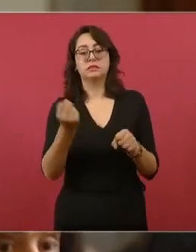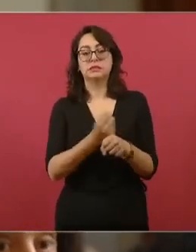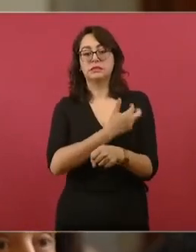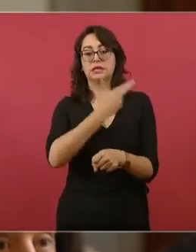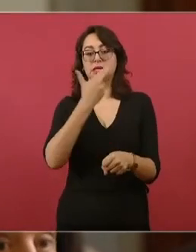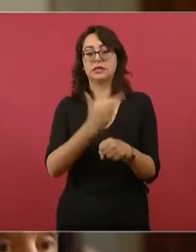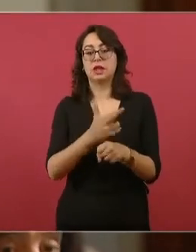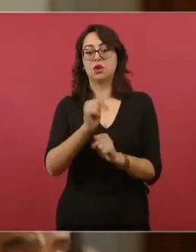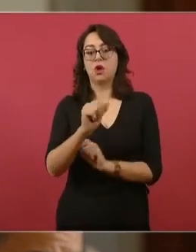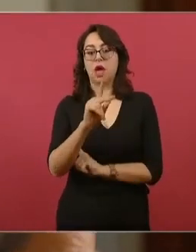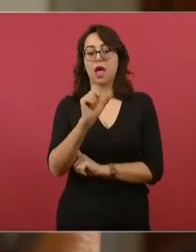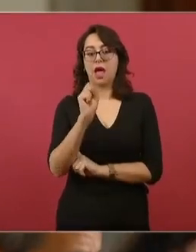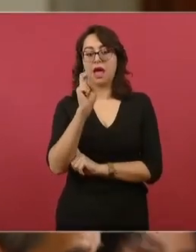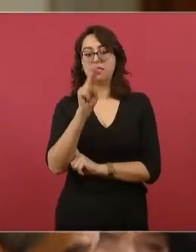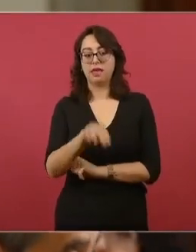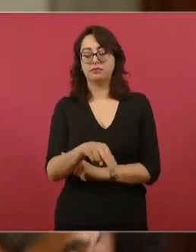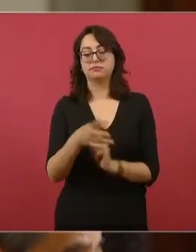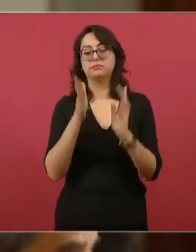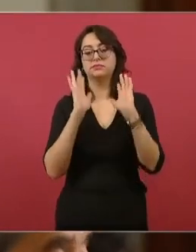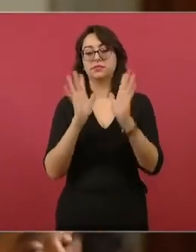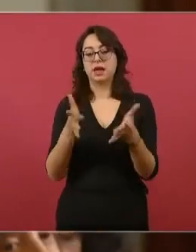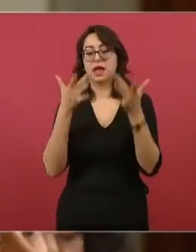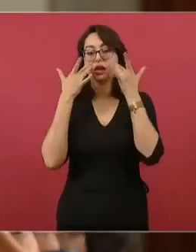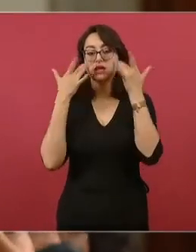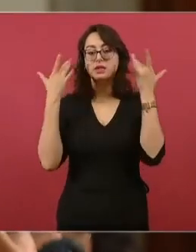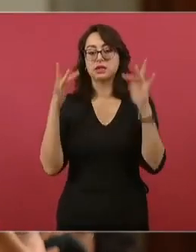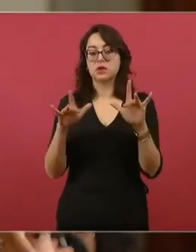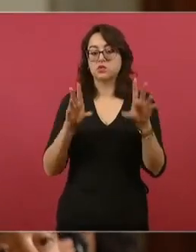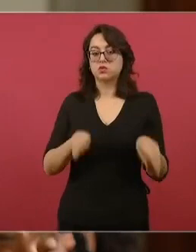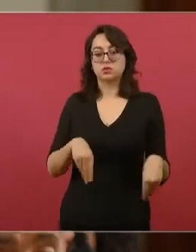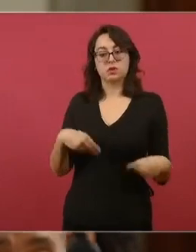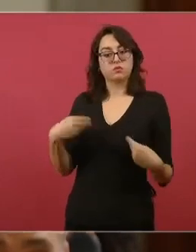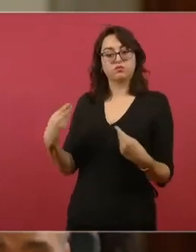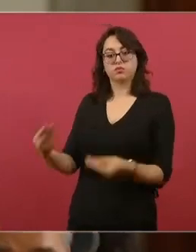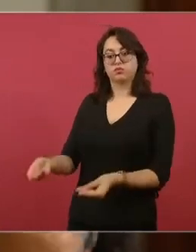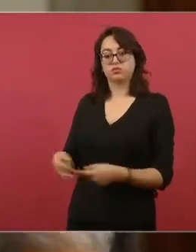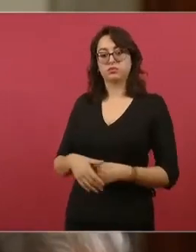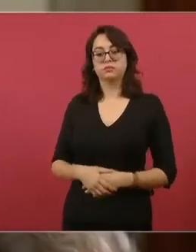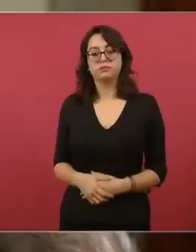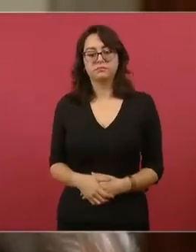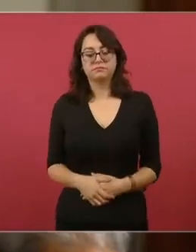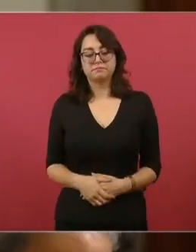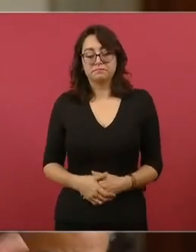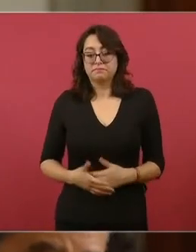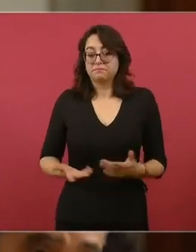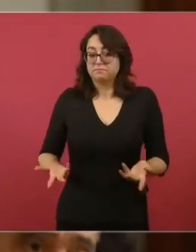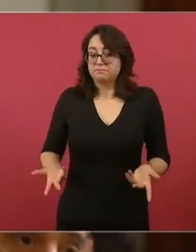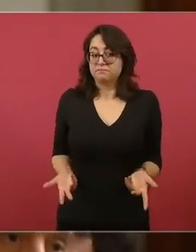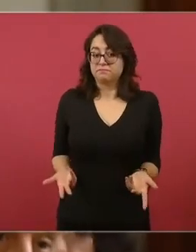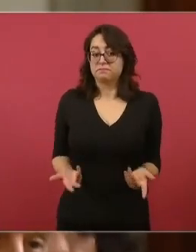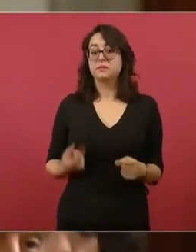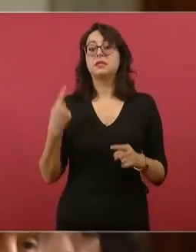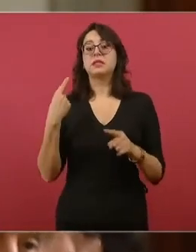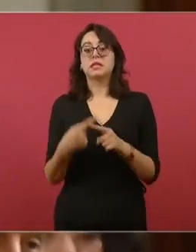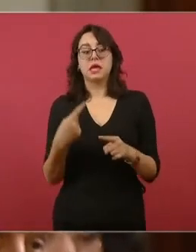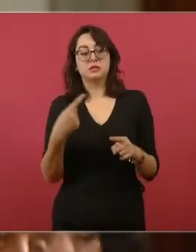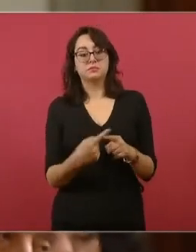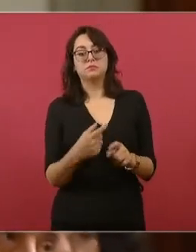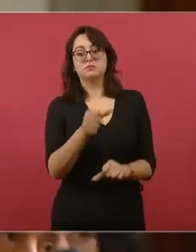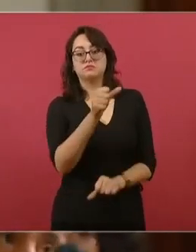En este tenor, señor presidente, preguntarle si ya tiene usted listo el relevo del secretario o el encargado de despacho